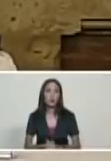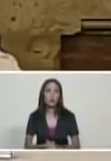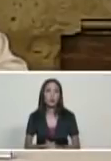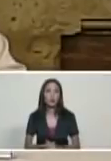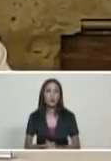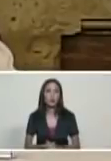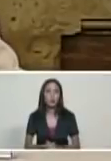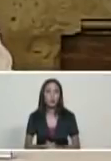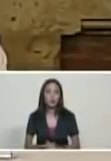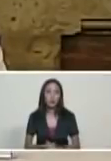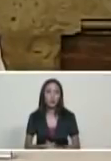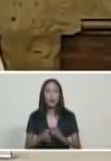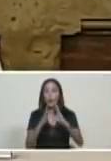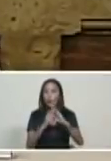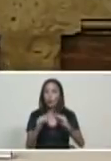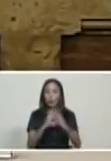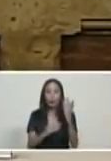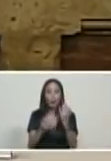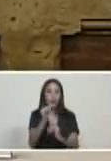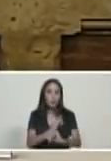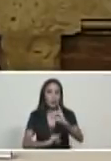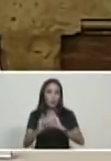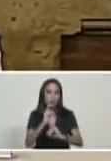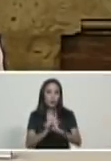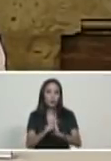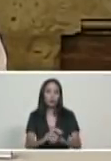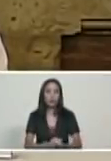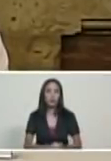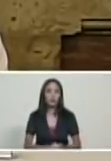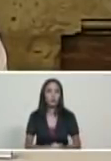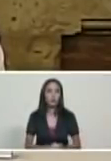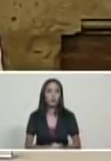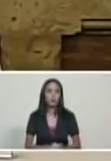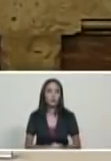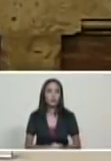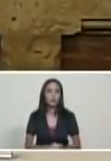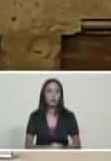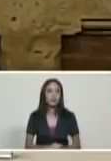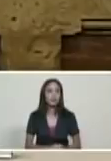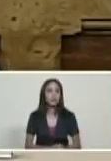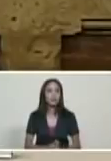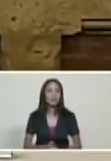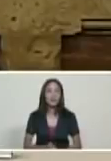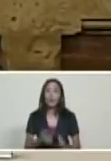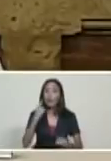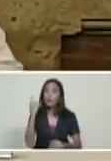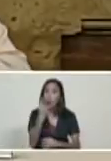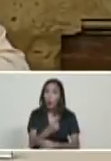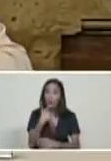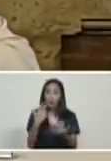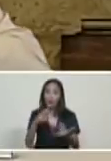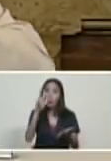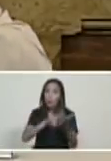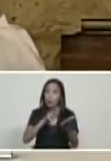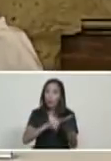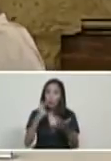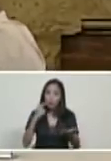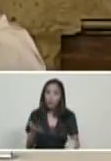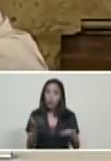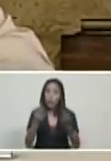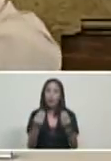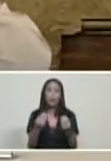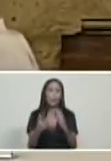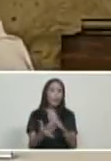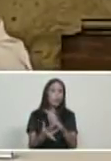divisa internacional. Ese es el plan, ese es el plan, esa es la orden que he dado. Ahora la parte